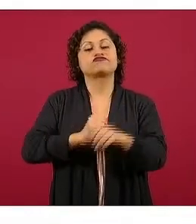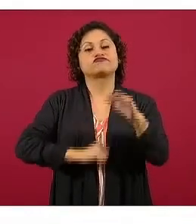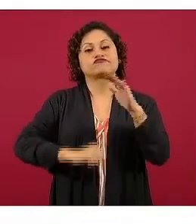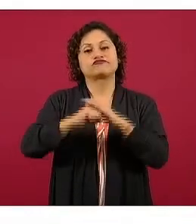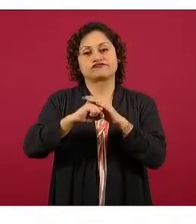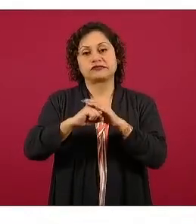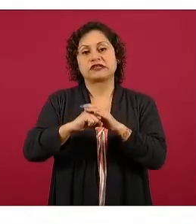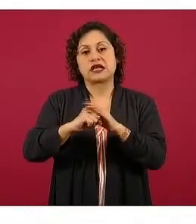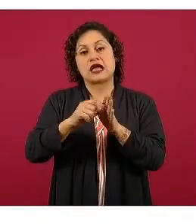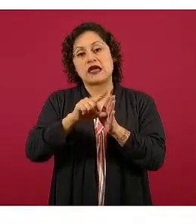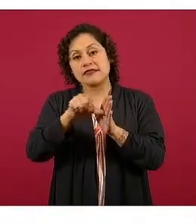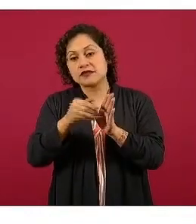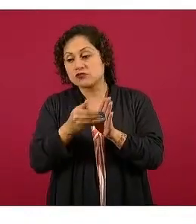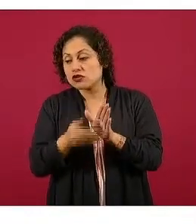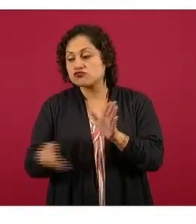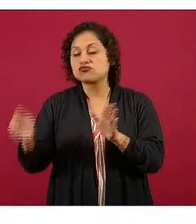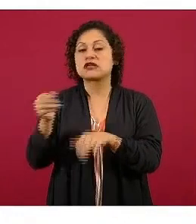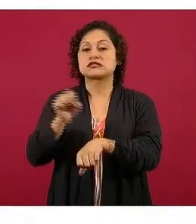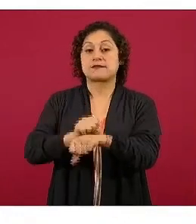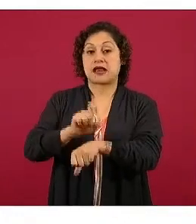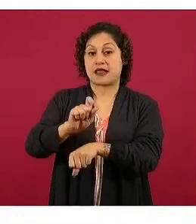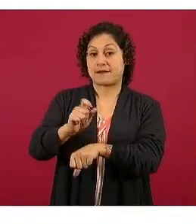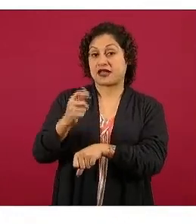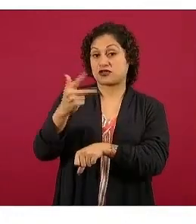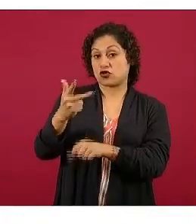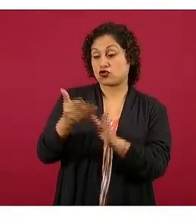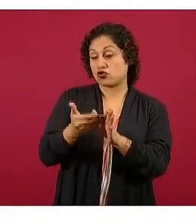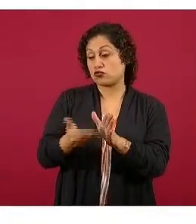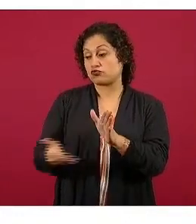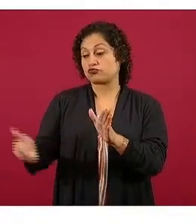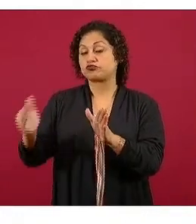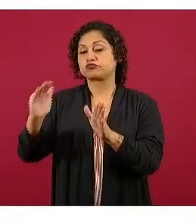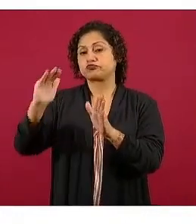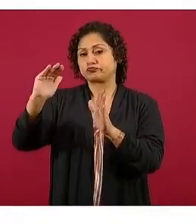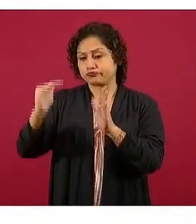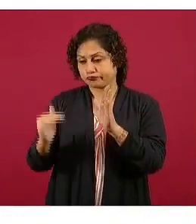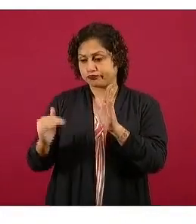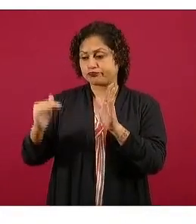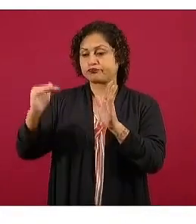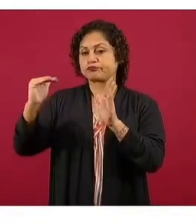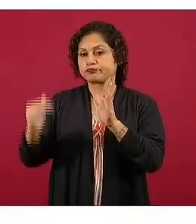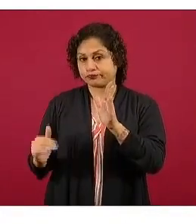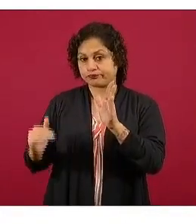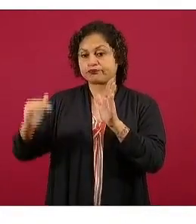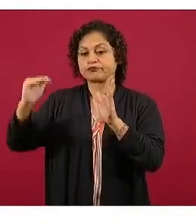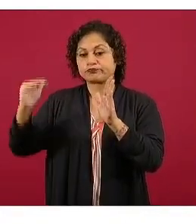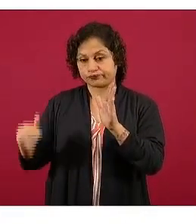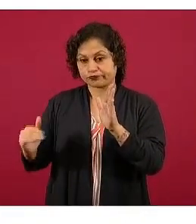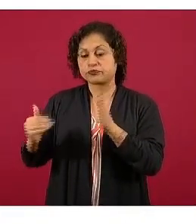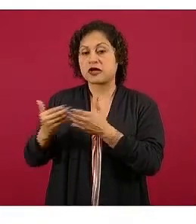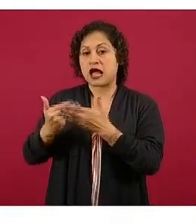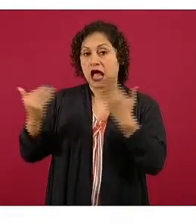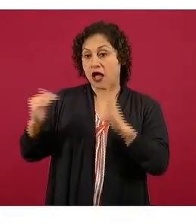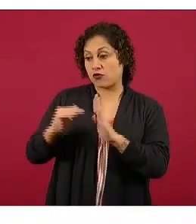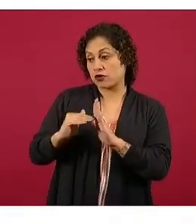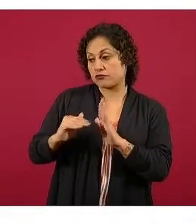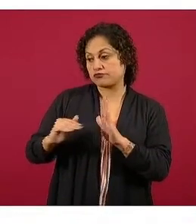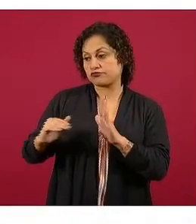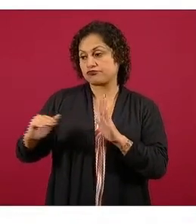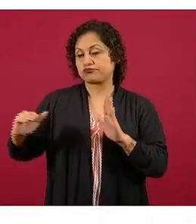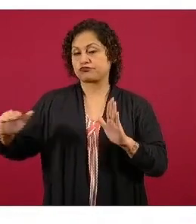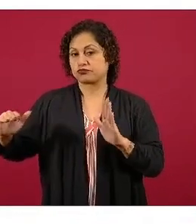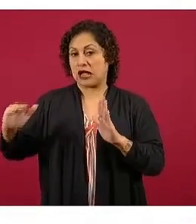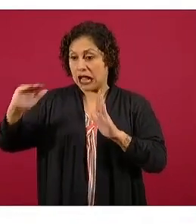semana 28 se ha tenido un descenso con algunas subidas y bajadas hasta llegar a esta pequeña meseta que, aunque no está en su